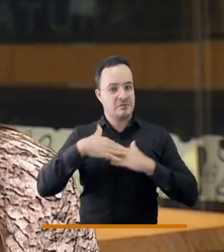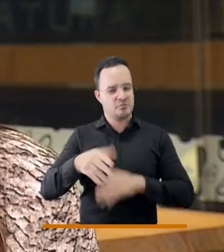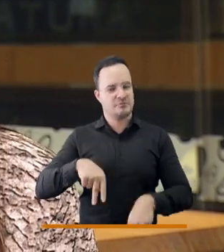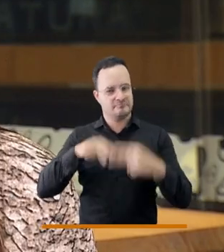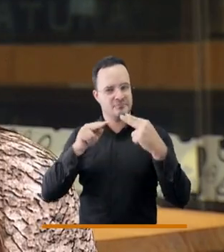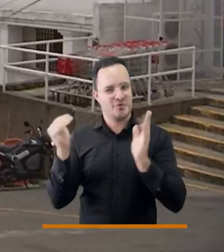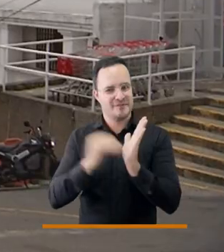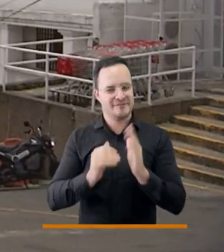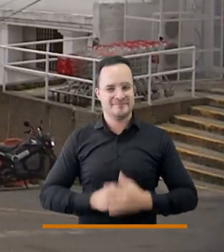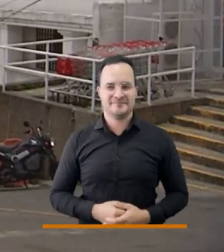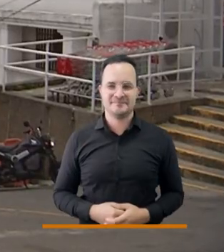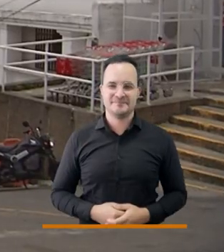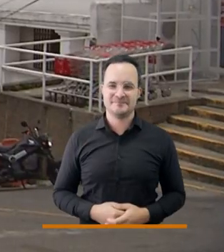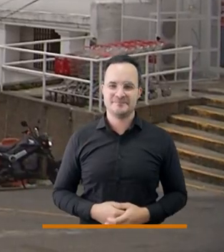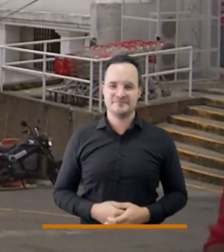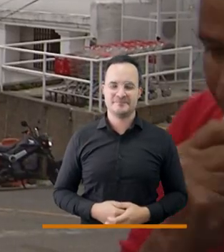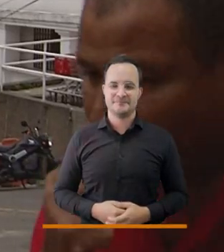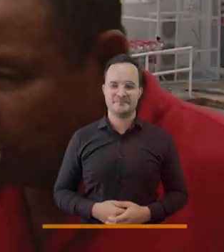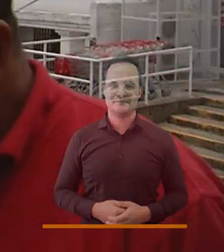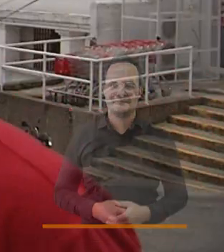volvemos.